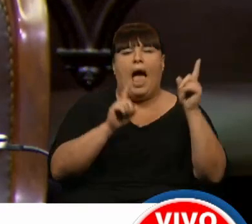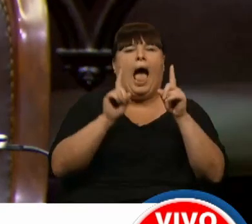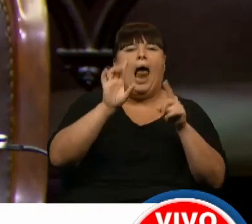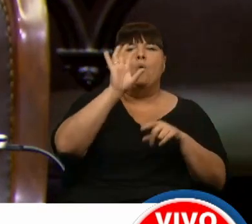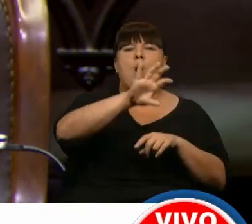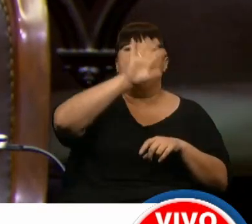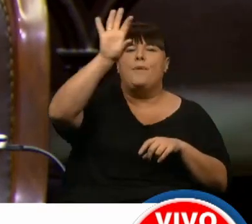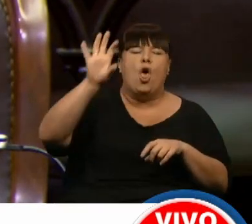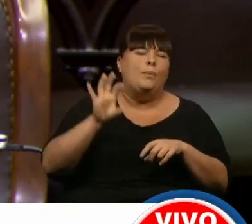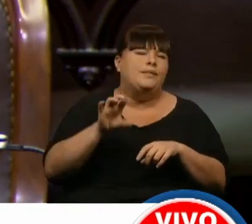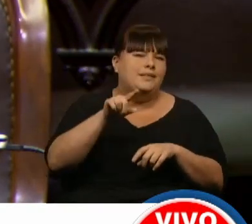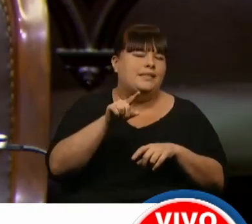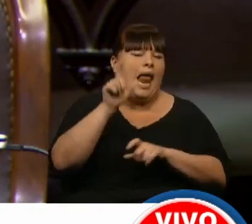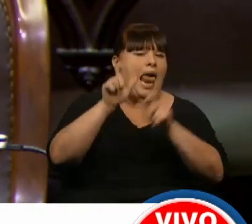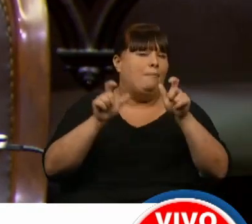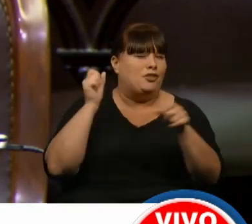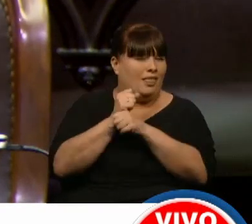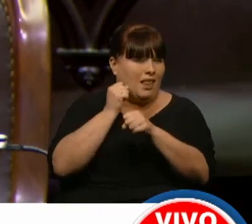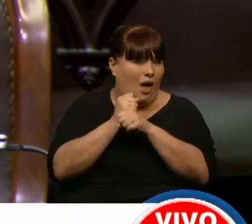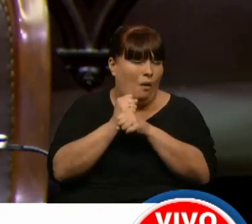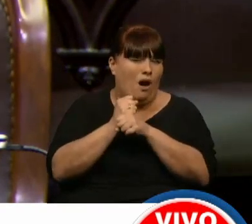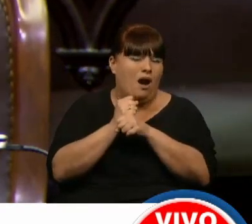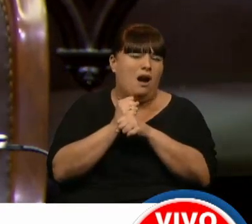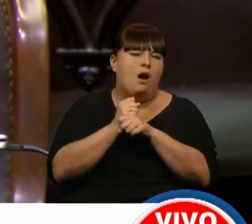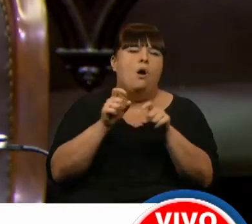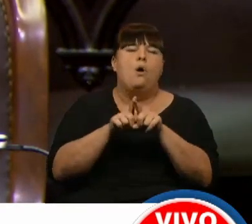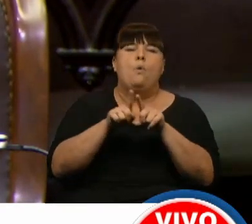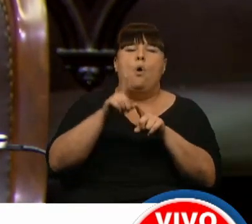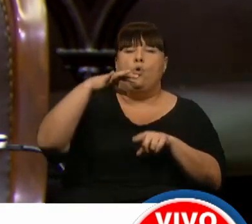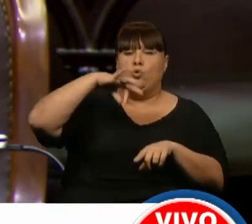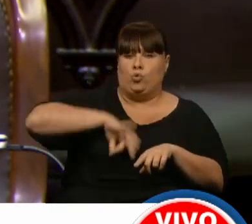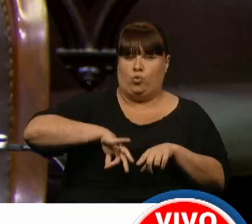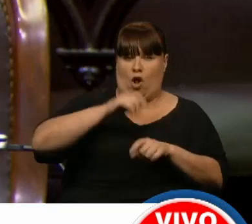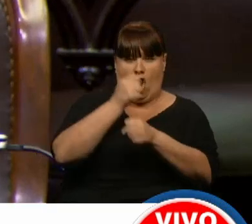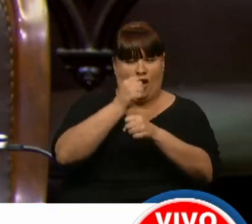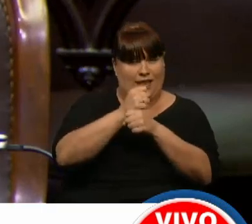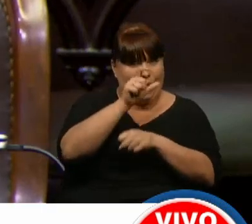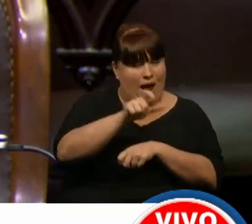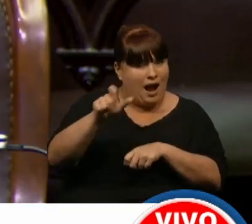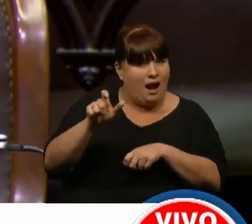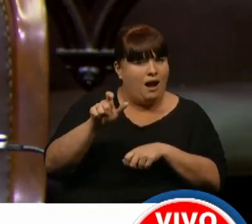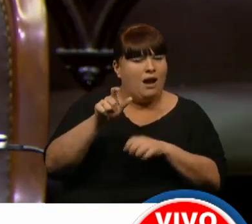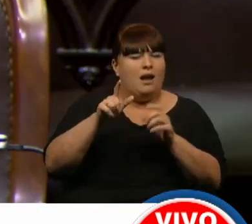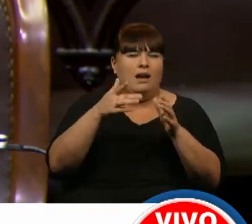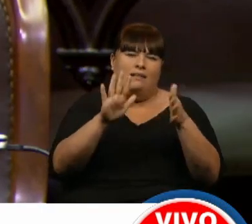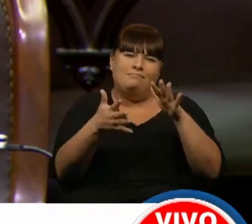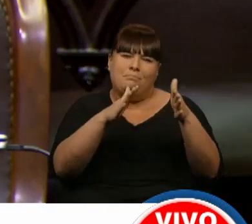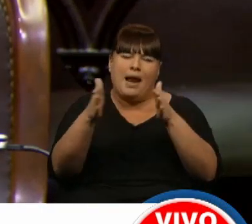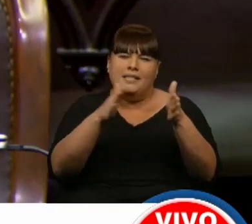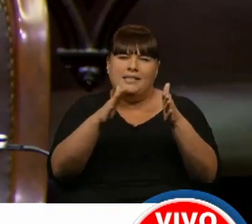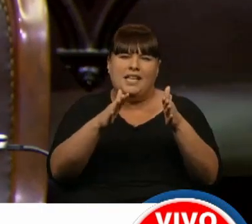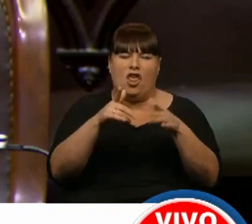algunas provincias, los trabajadores, lo que cobran los trabajadores, está muy